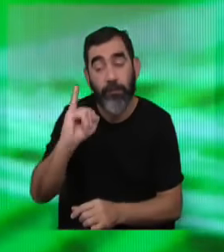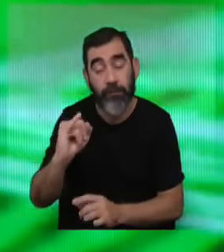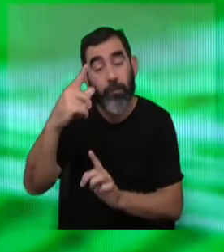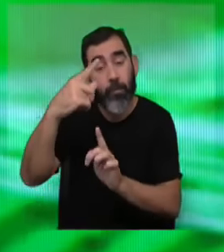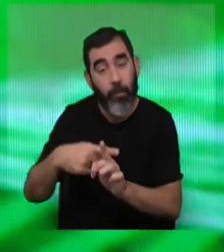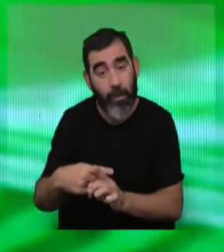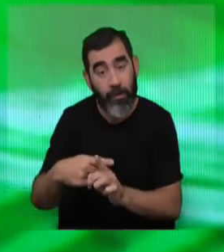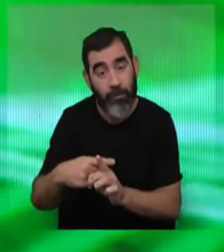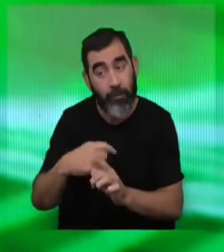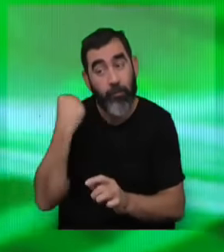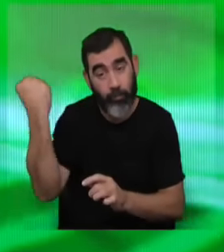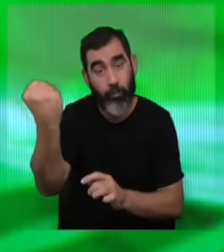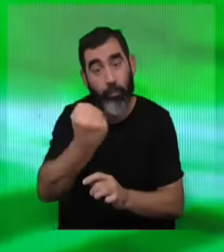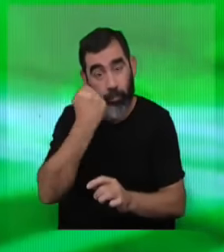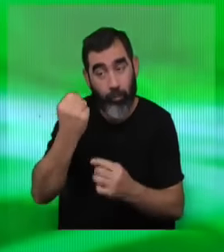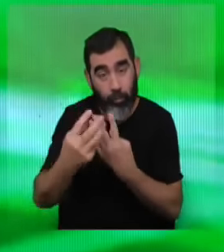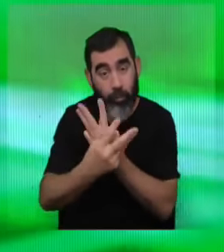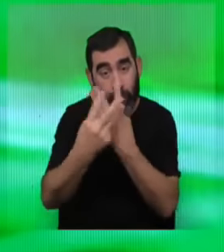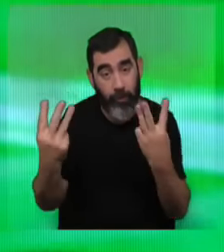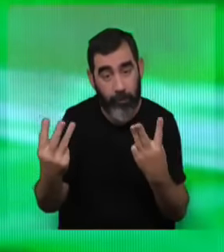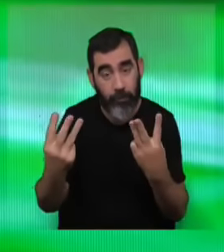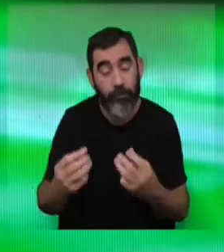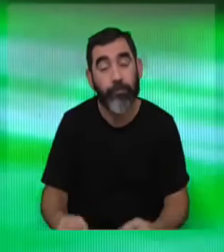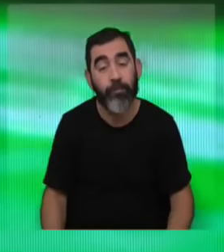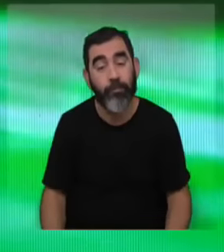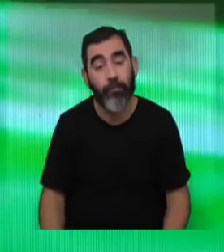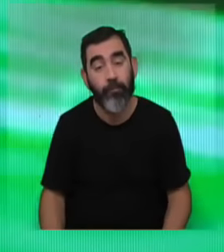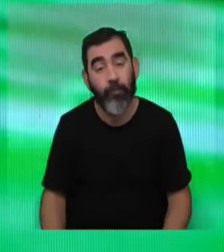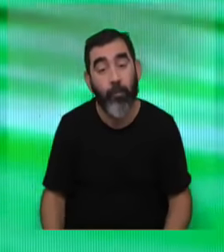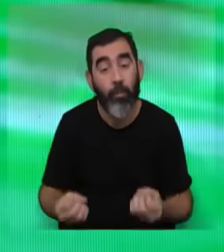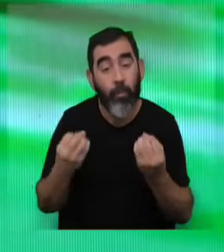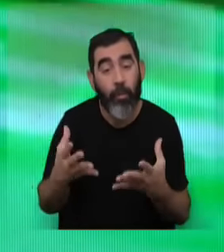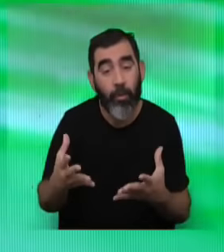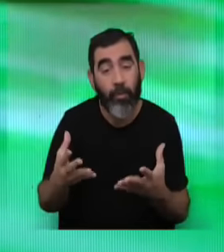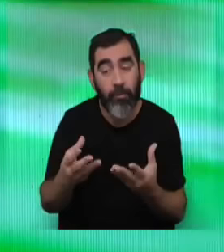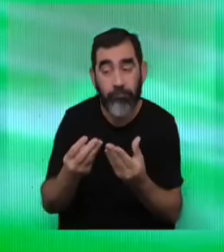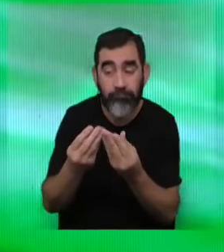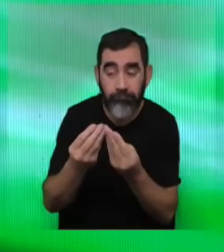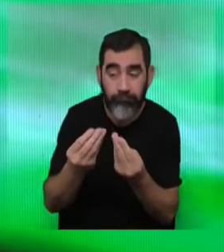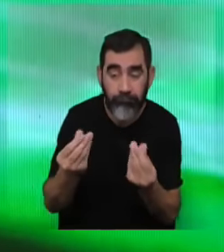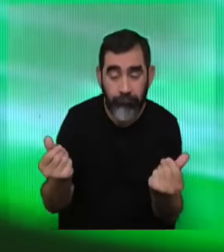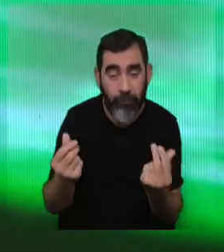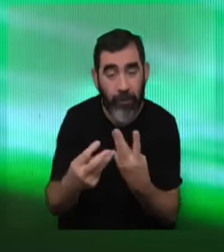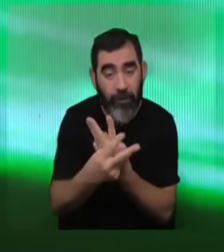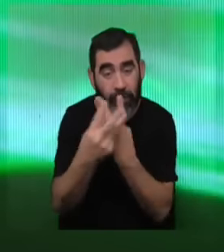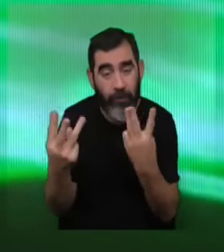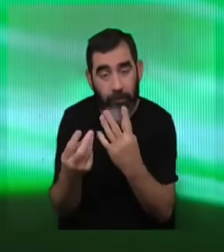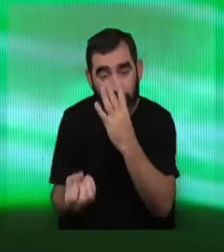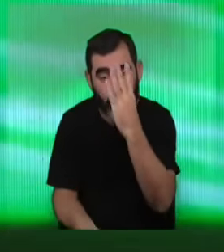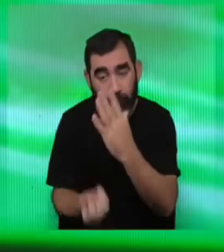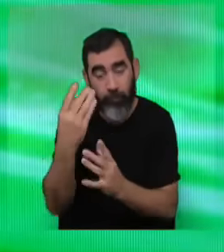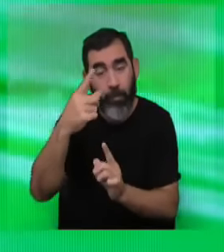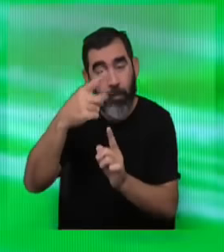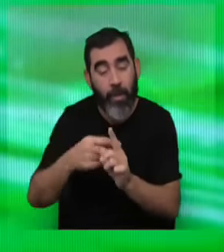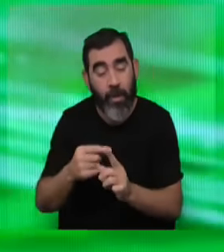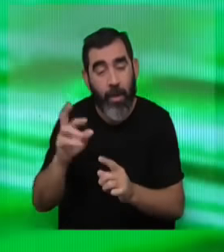fue fue un mes muy importante este en la medida que que fue perdiendo contextualidad eh cuando se crea el mes de los